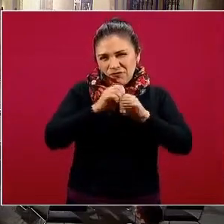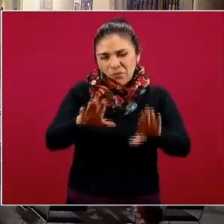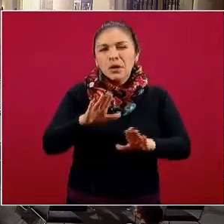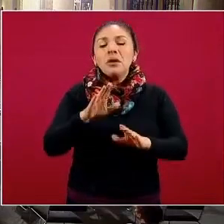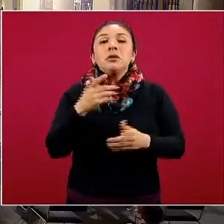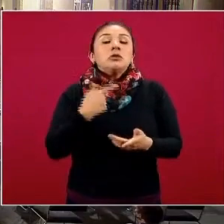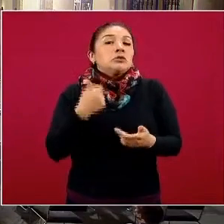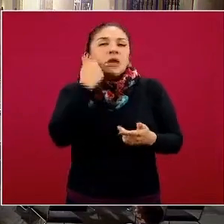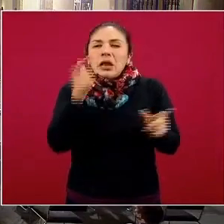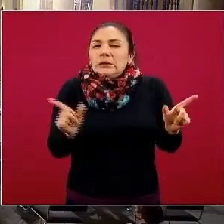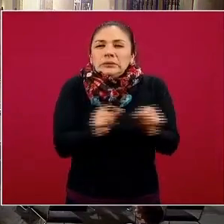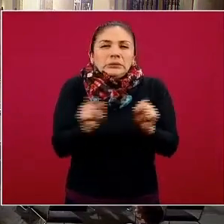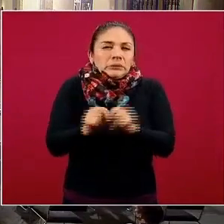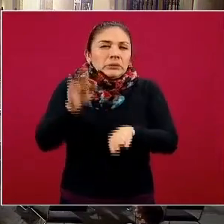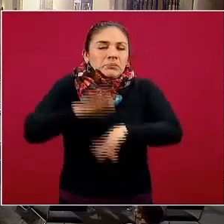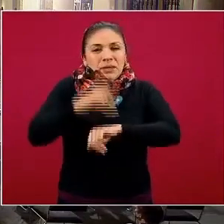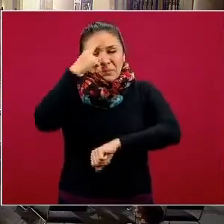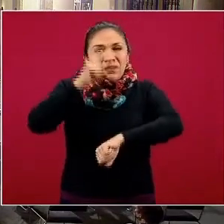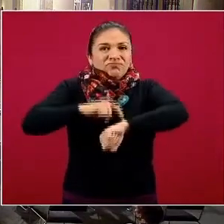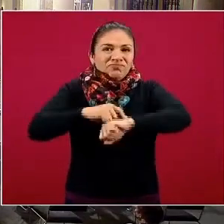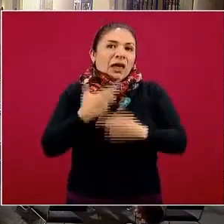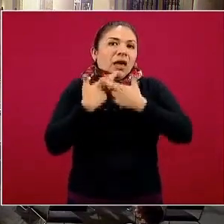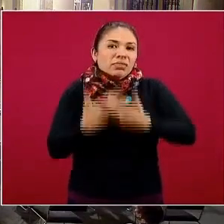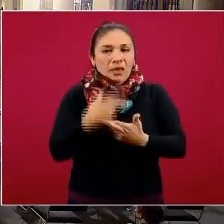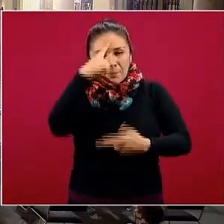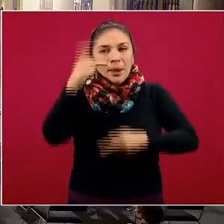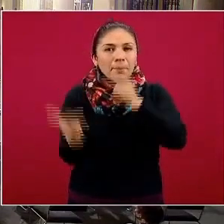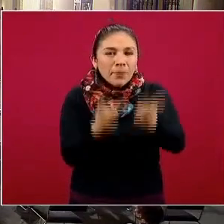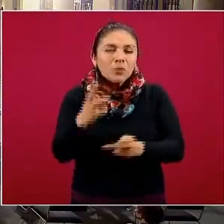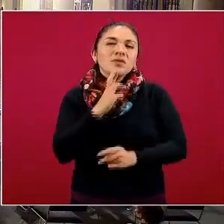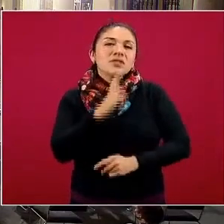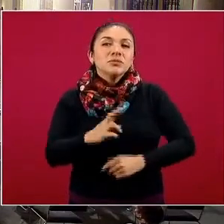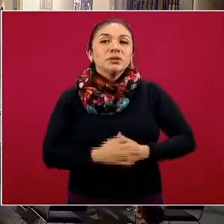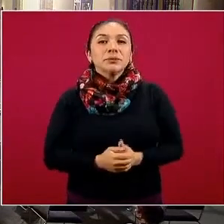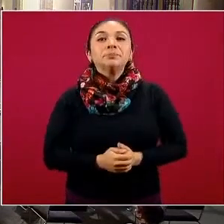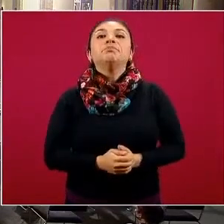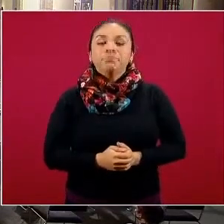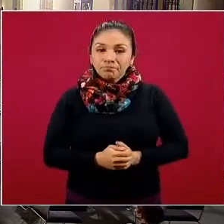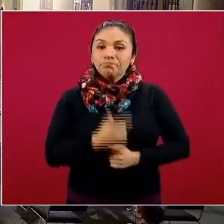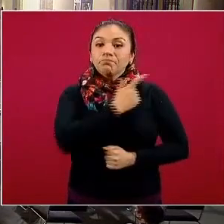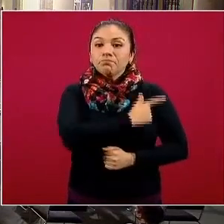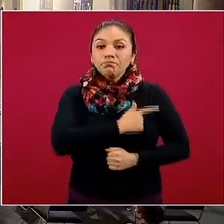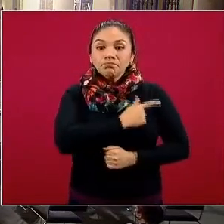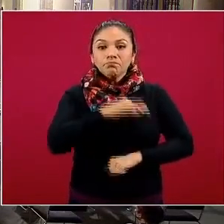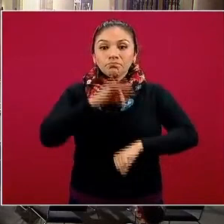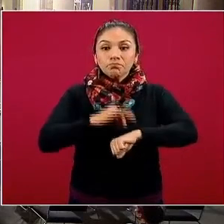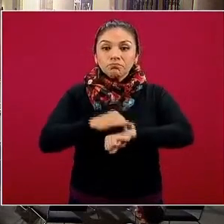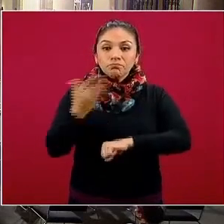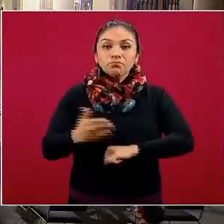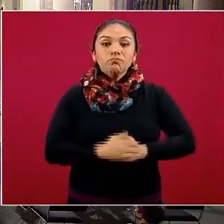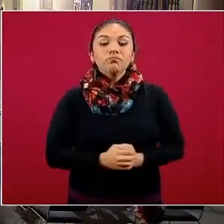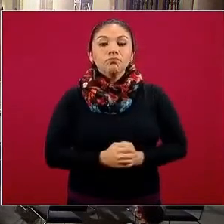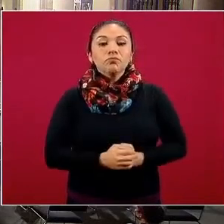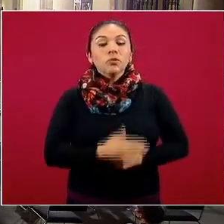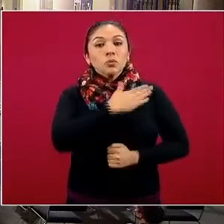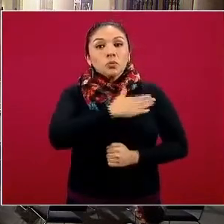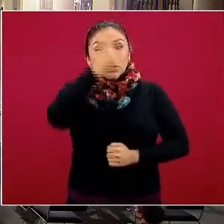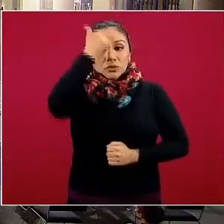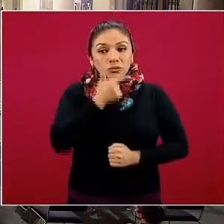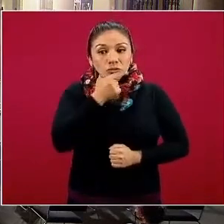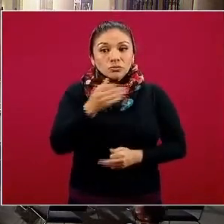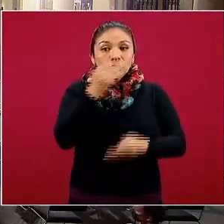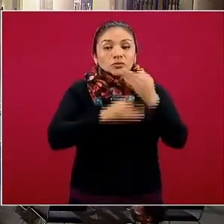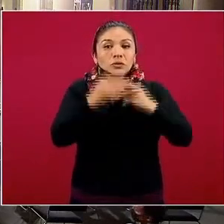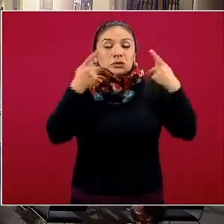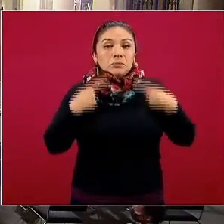procurar ser sintéticos para dar tiempo también a preguntas y comentarios. Con mucho gusto, señor secretario. Muy buenas noches